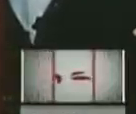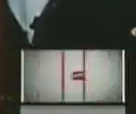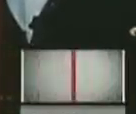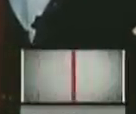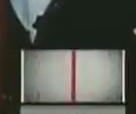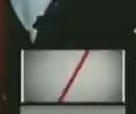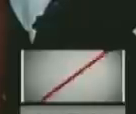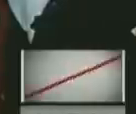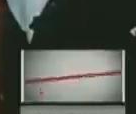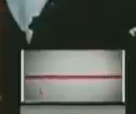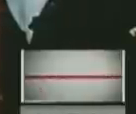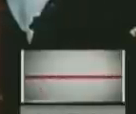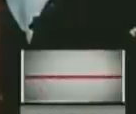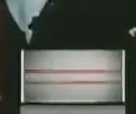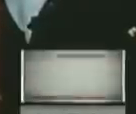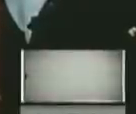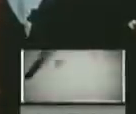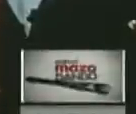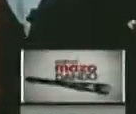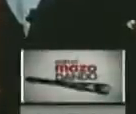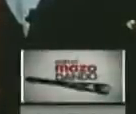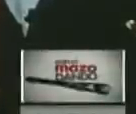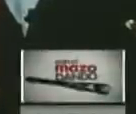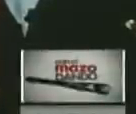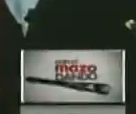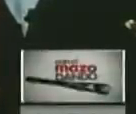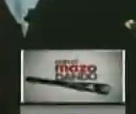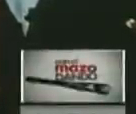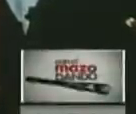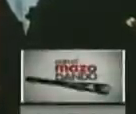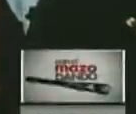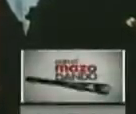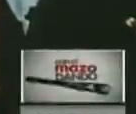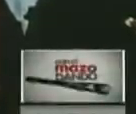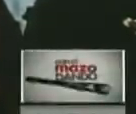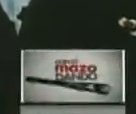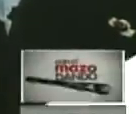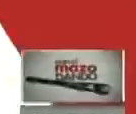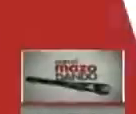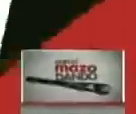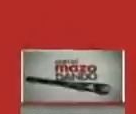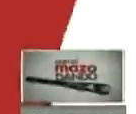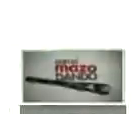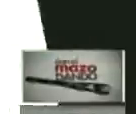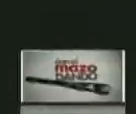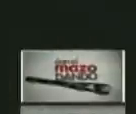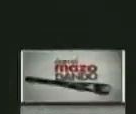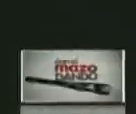8 años y contando. Ah, buenas noches, presidente. Algo hará, pues.